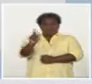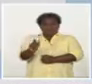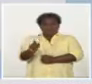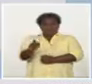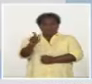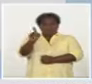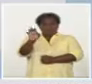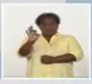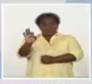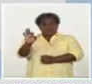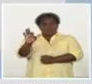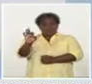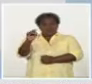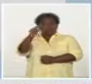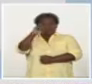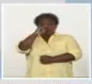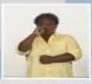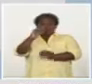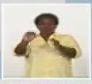menos, incluyendo lactantes,